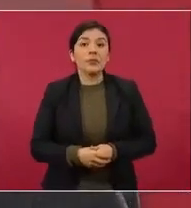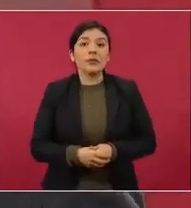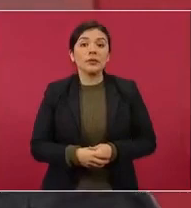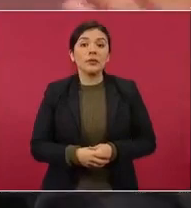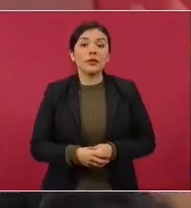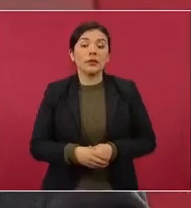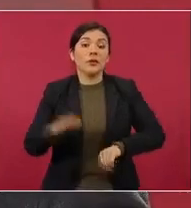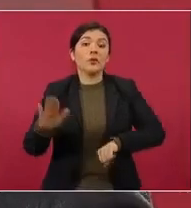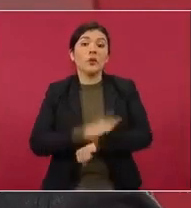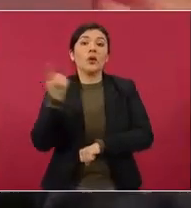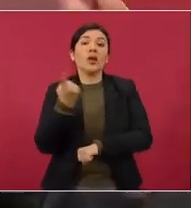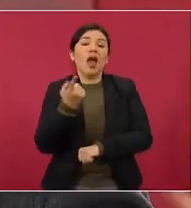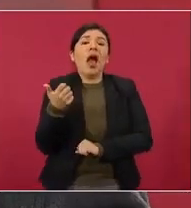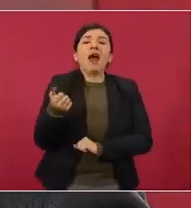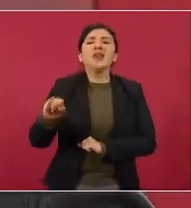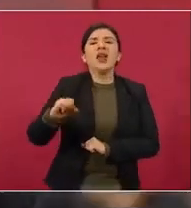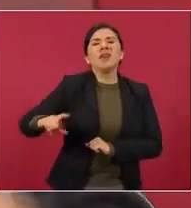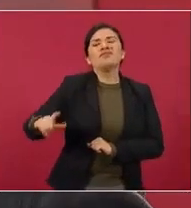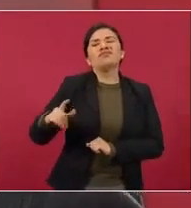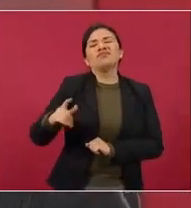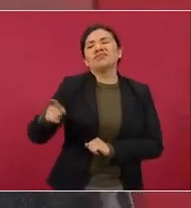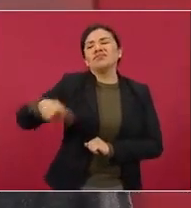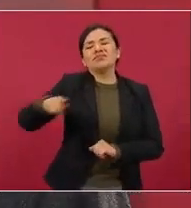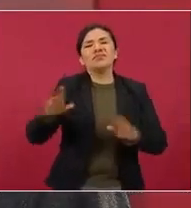porque los conservadores